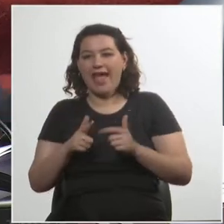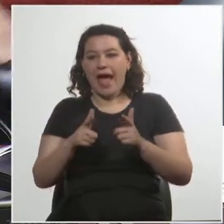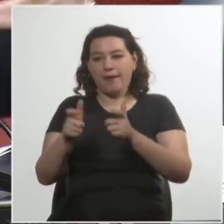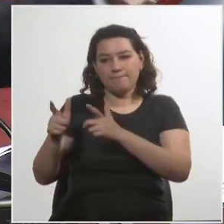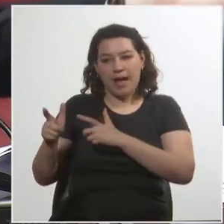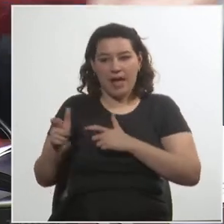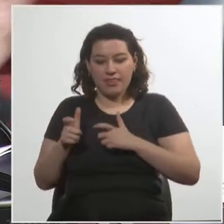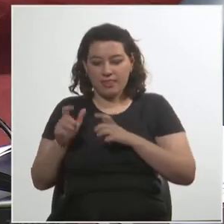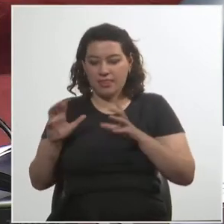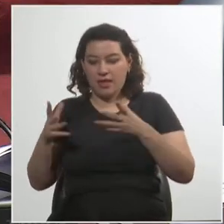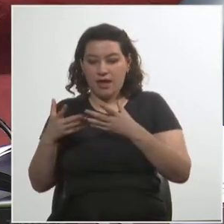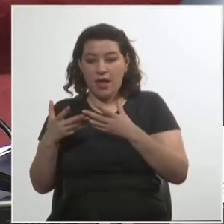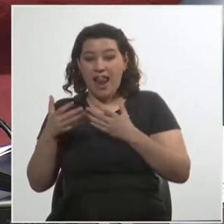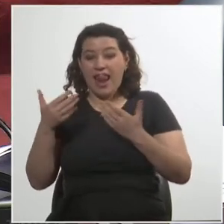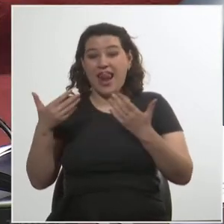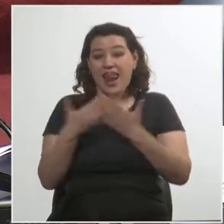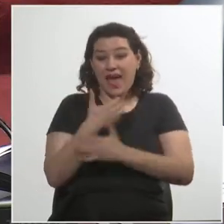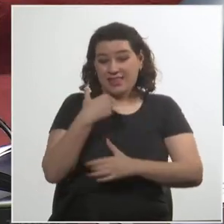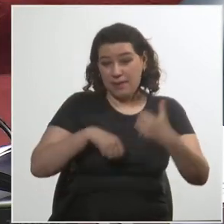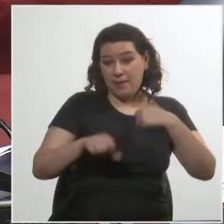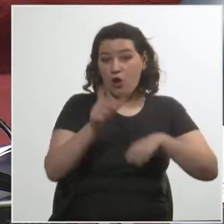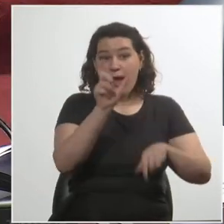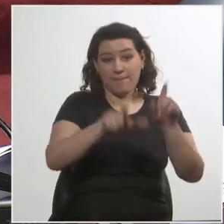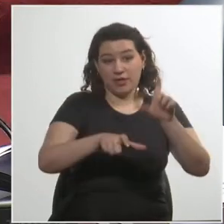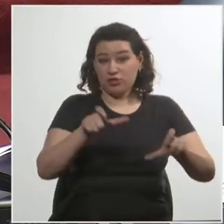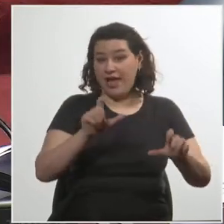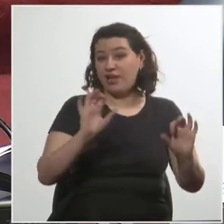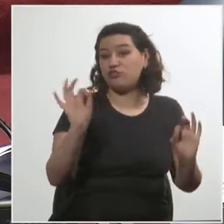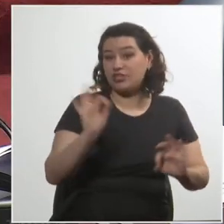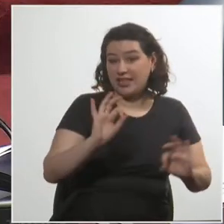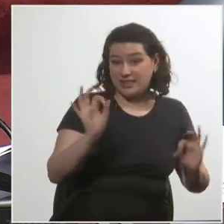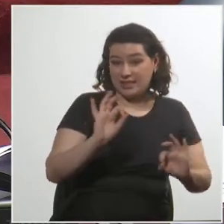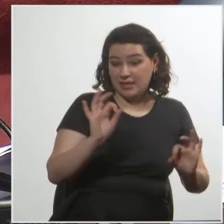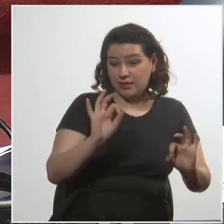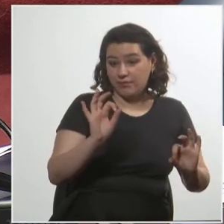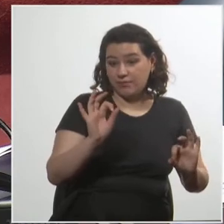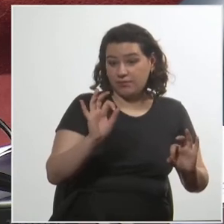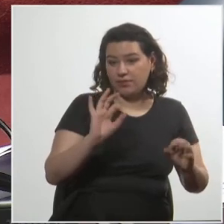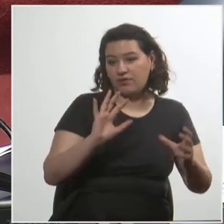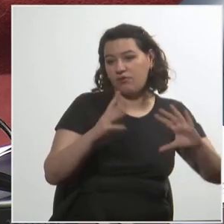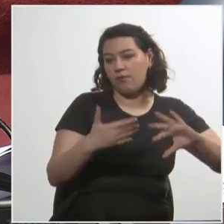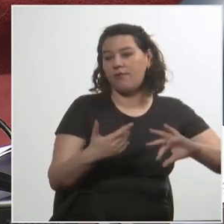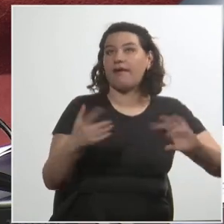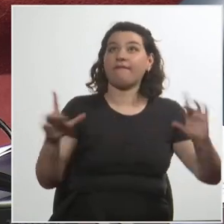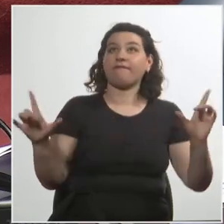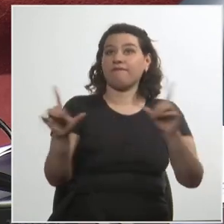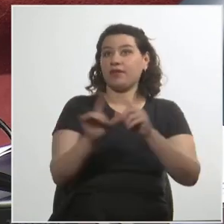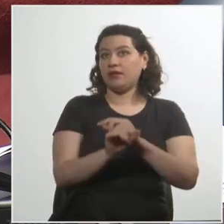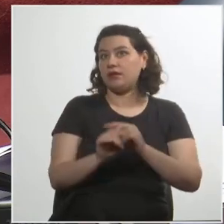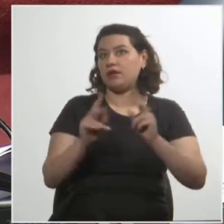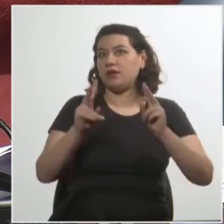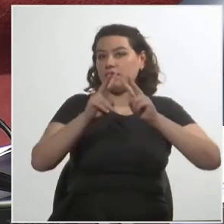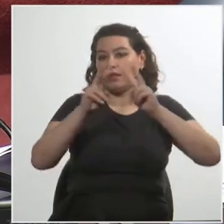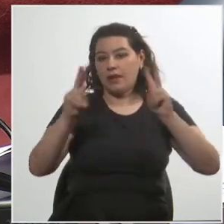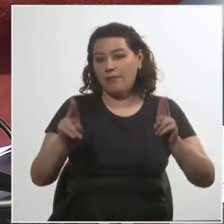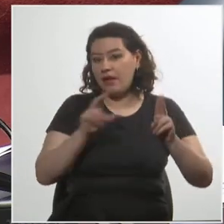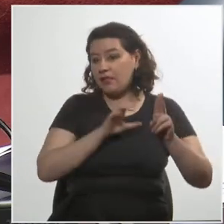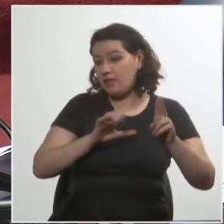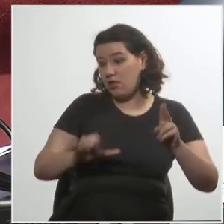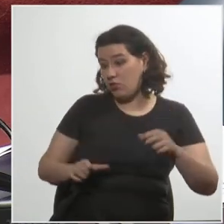agredieron la vida de personas inocentes y el estado a los efectos de cerrar esa etapa